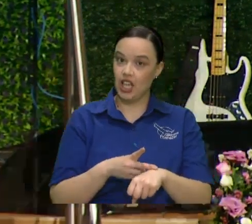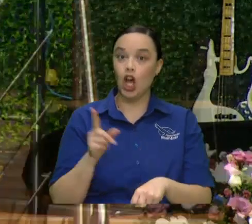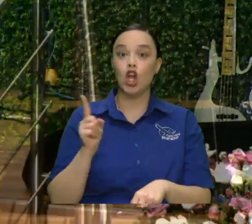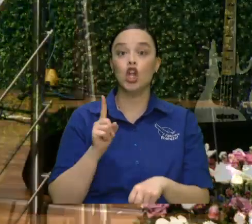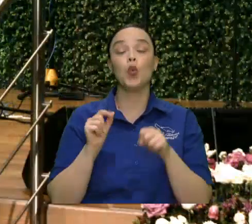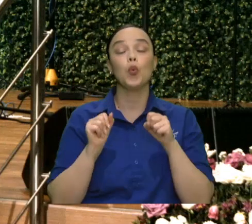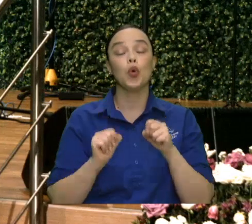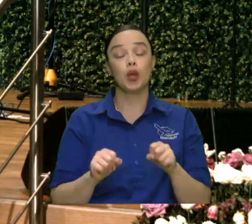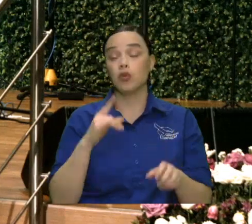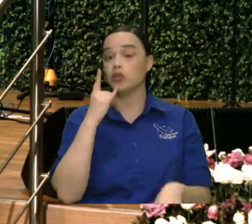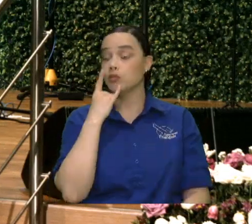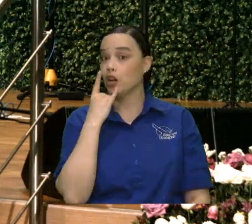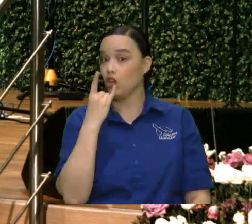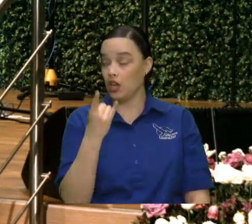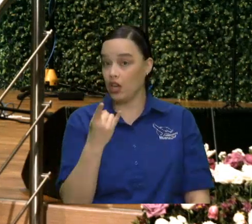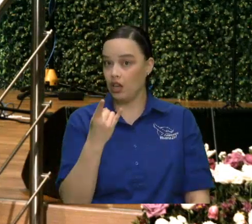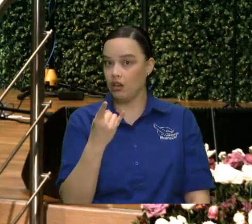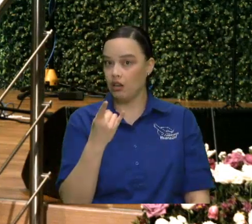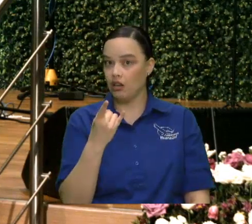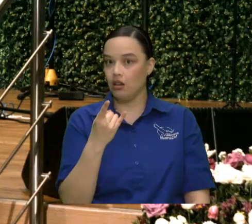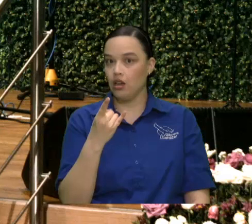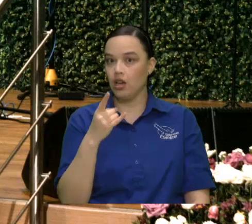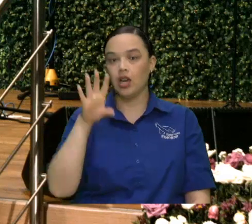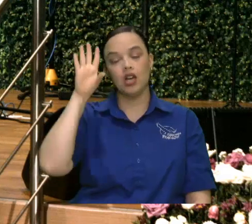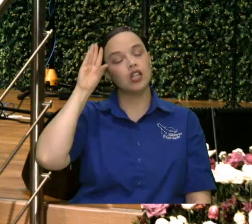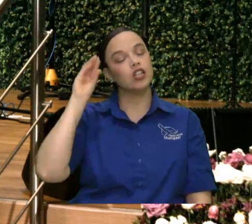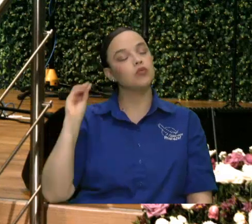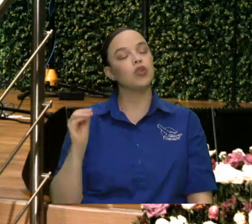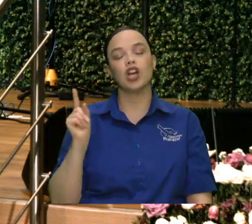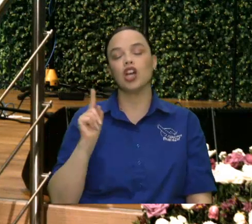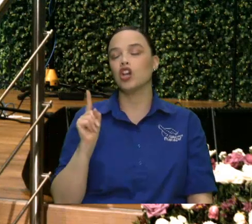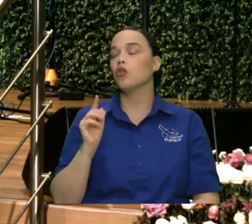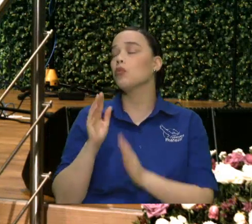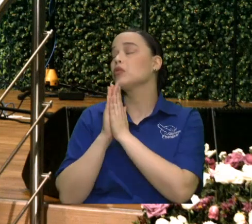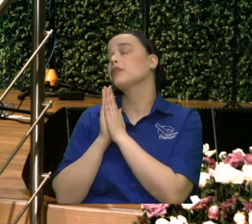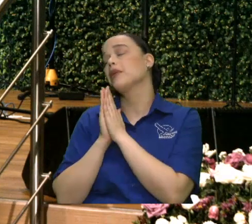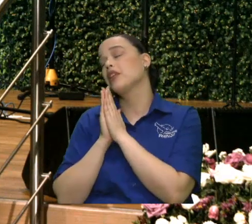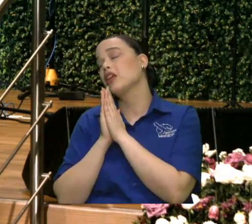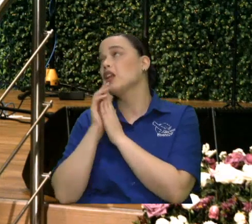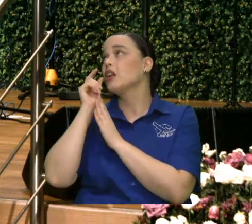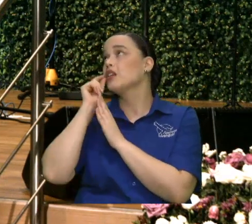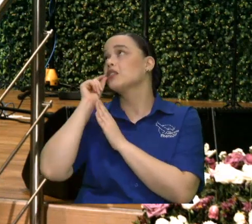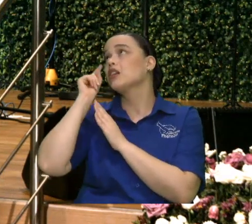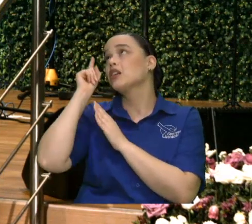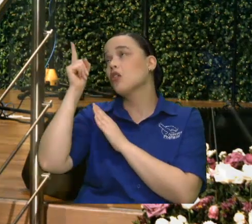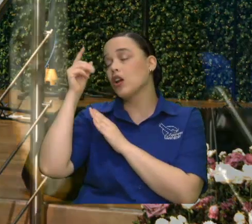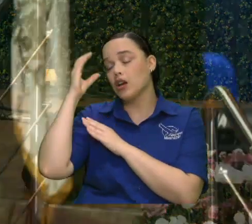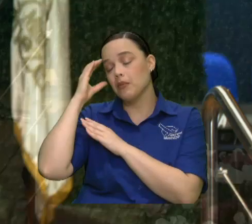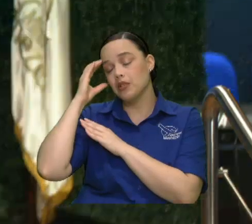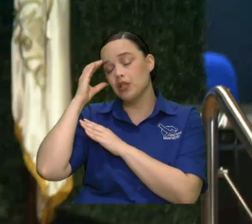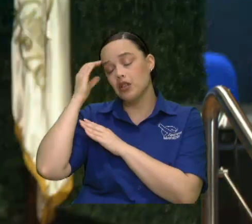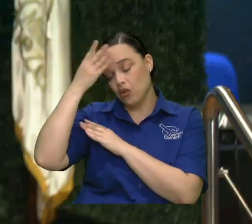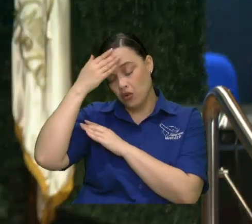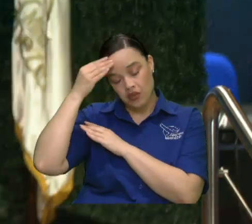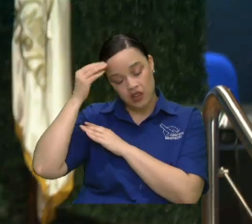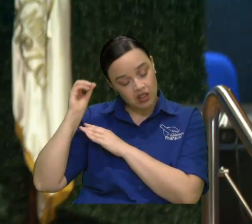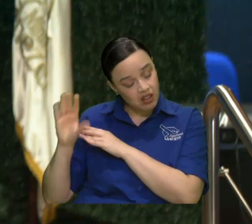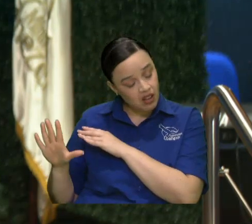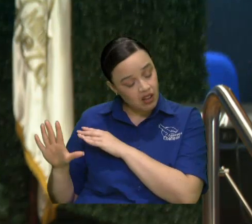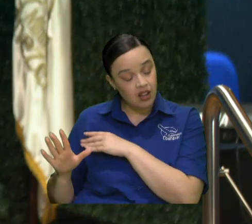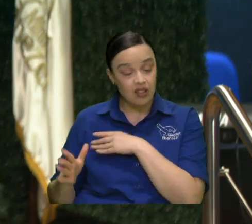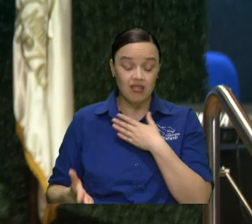perdonar porque no le hemos pedido al señor la capacidad de olvidar tal vez ya nos pidió nuestro